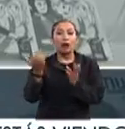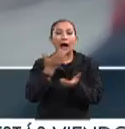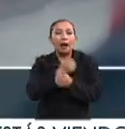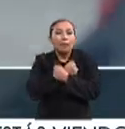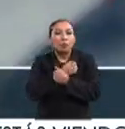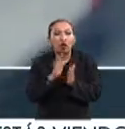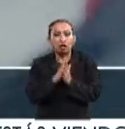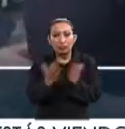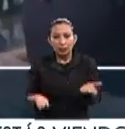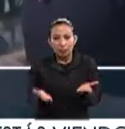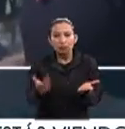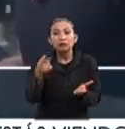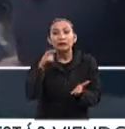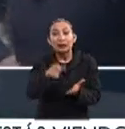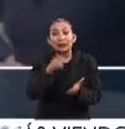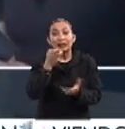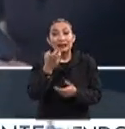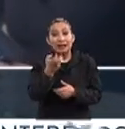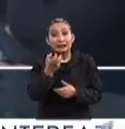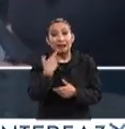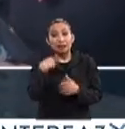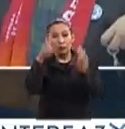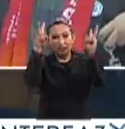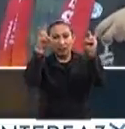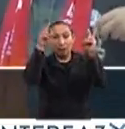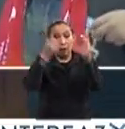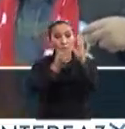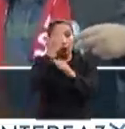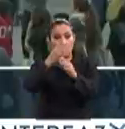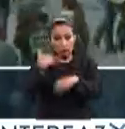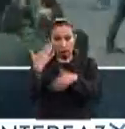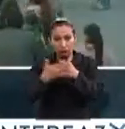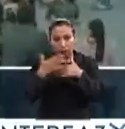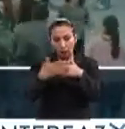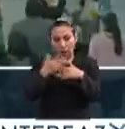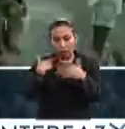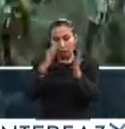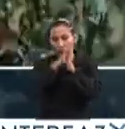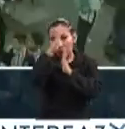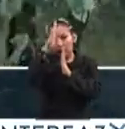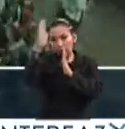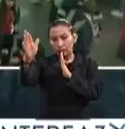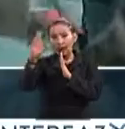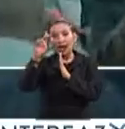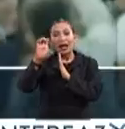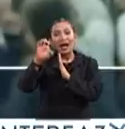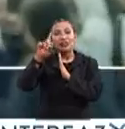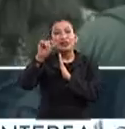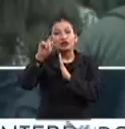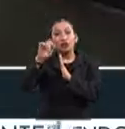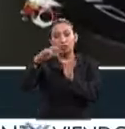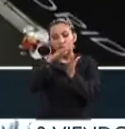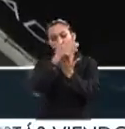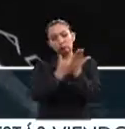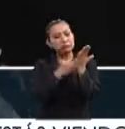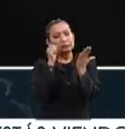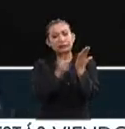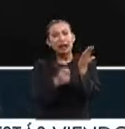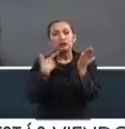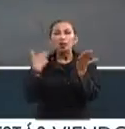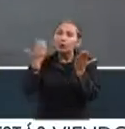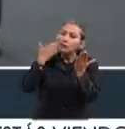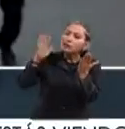Buy. Este es uno de los títulos de novedades que tenemos dentro de la Biblioteca del Editor, que justamente sus textos se dedican